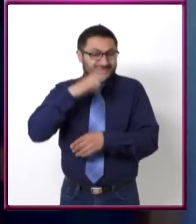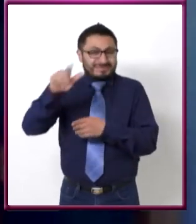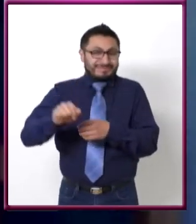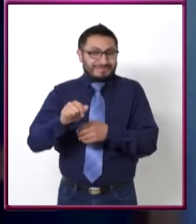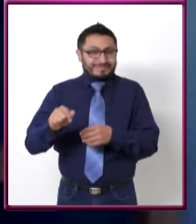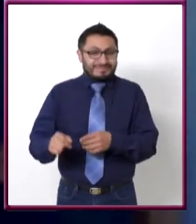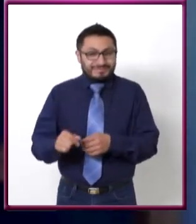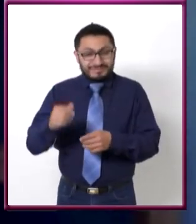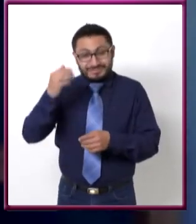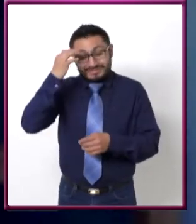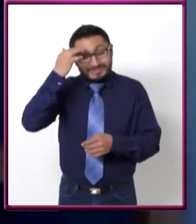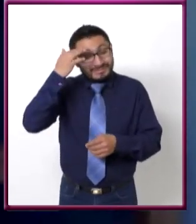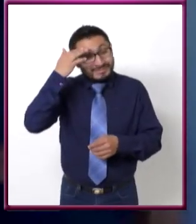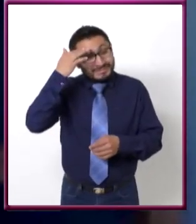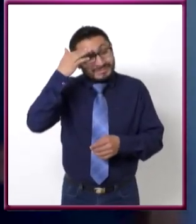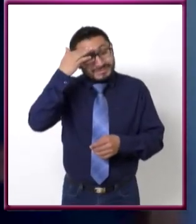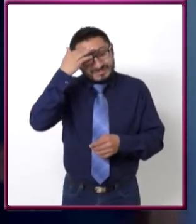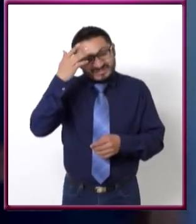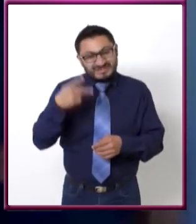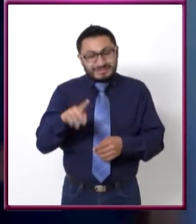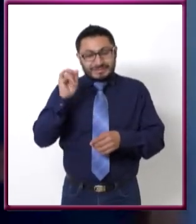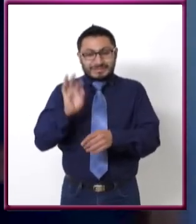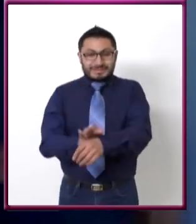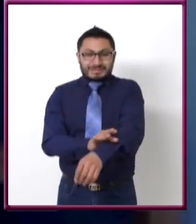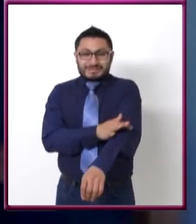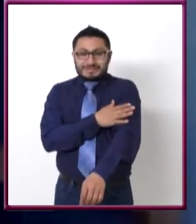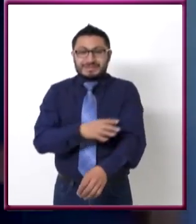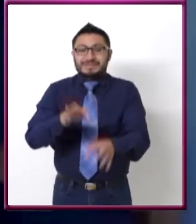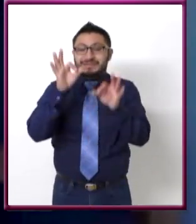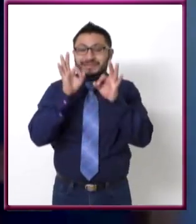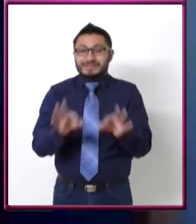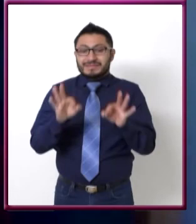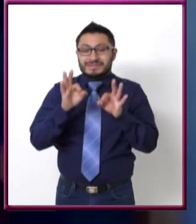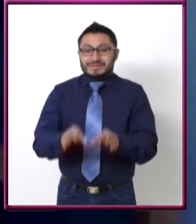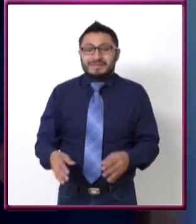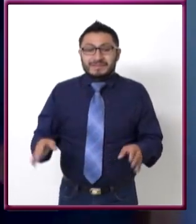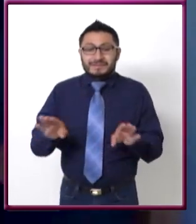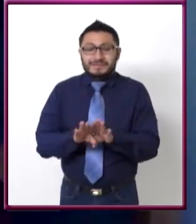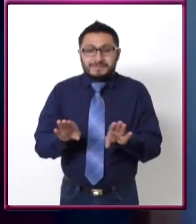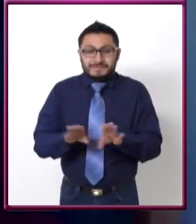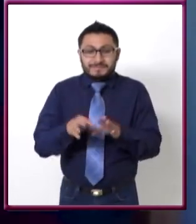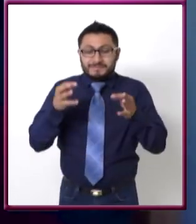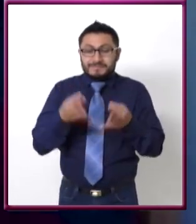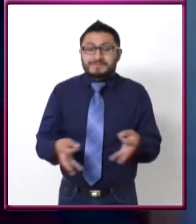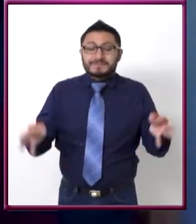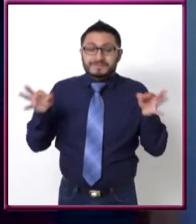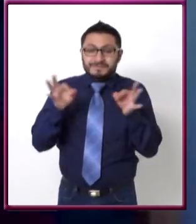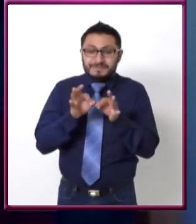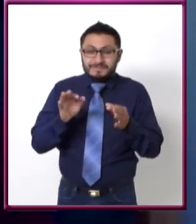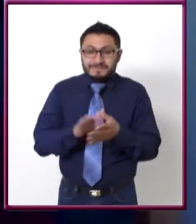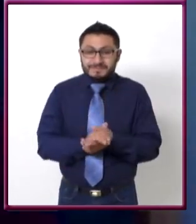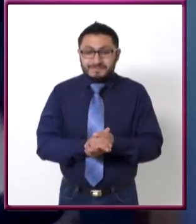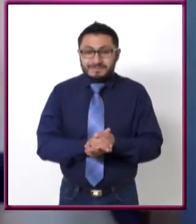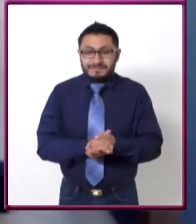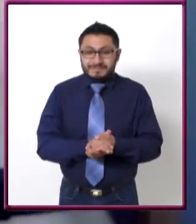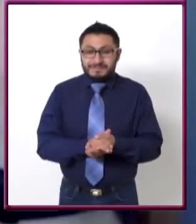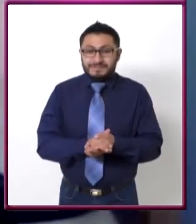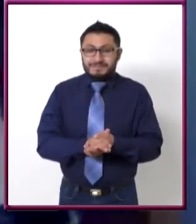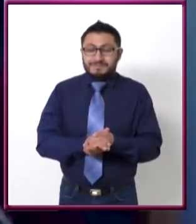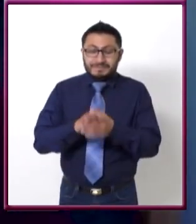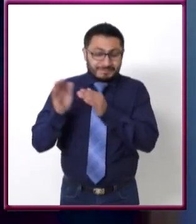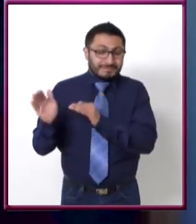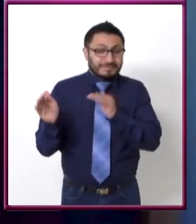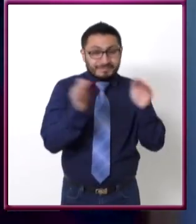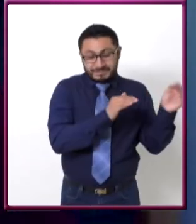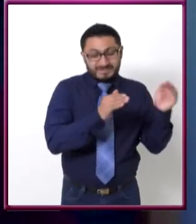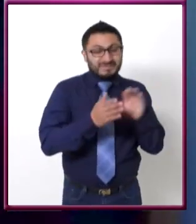no necesario el oficio, pero la cuestión emocional definitivamente es materia del arte, por un lado.